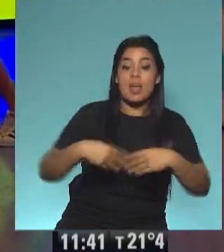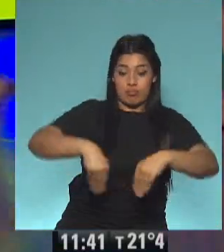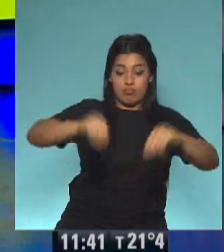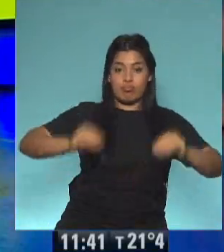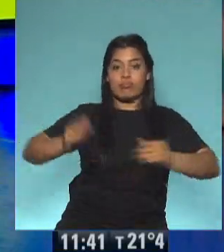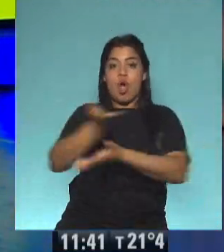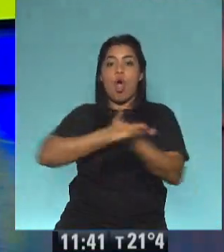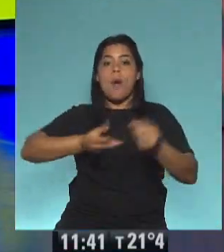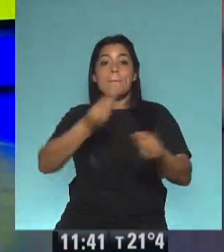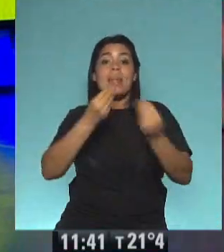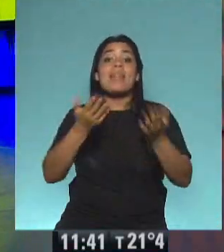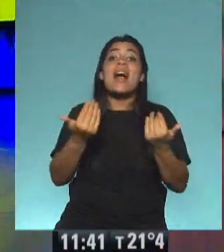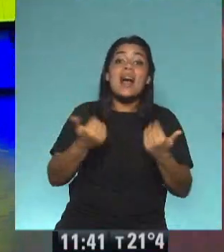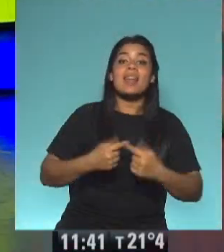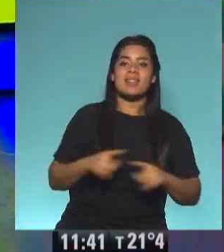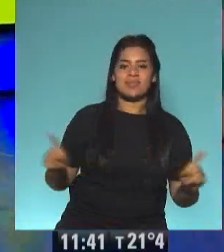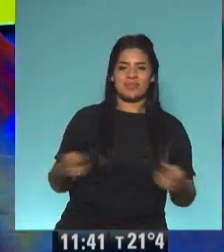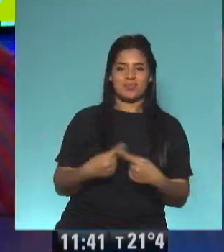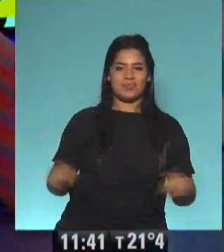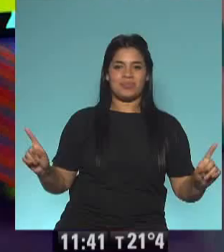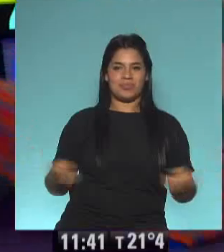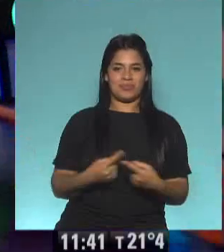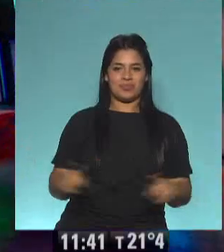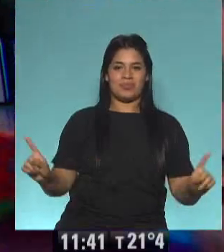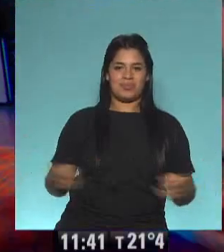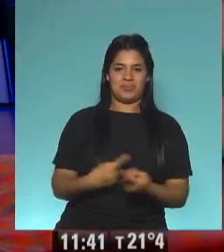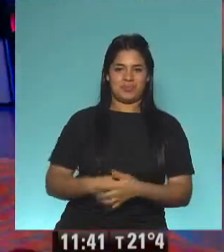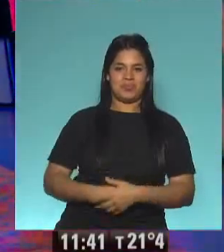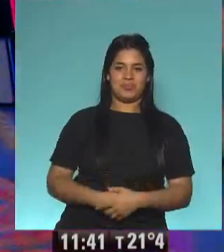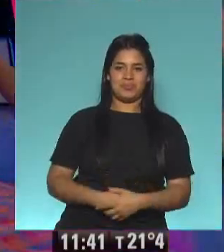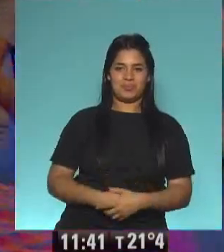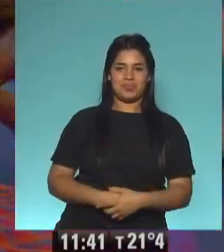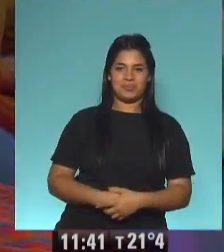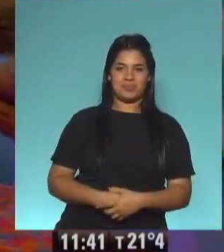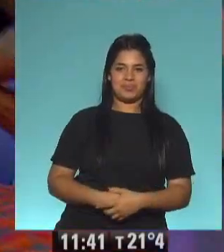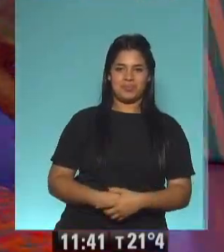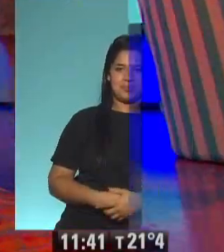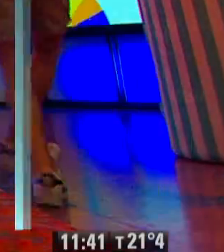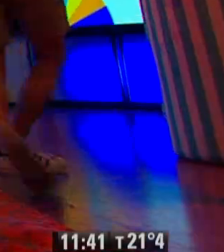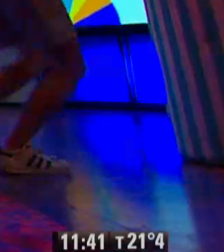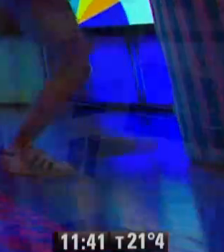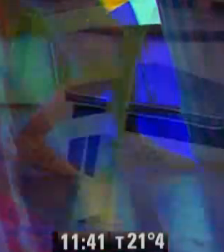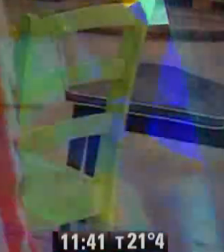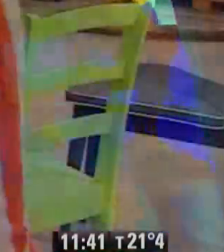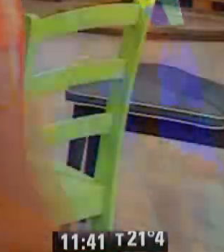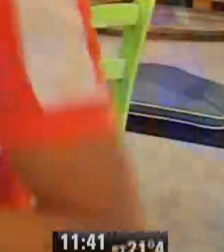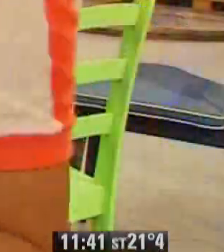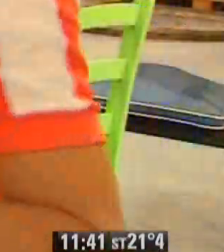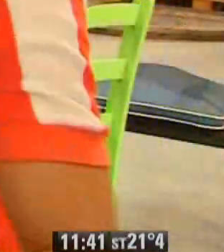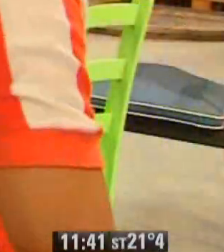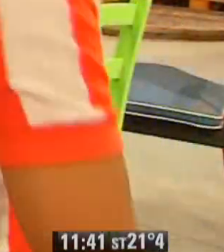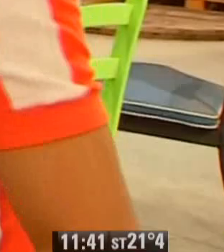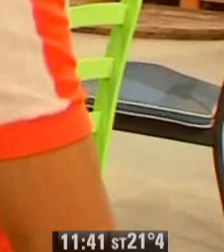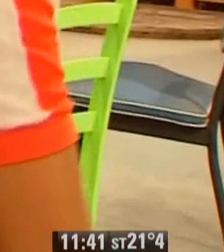¿A quién no le gustaría compartir los mediodías, la creciente algarabía de